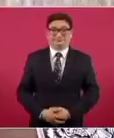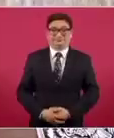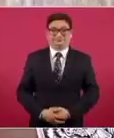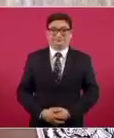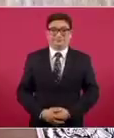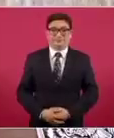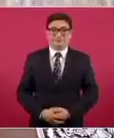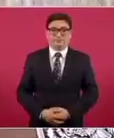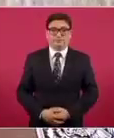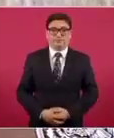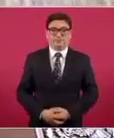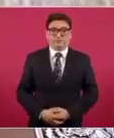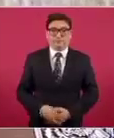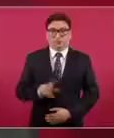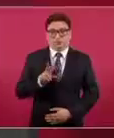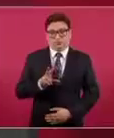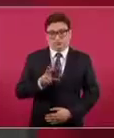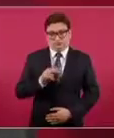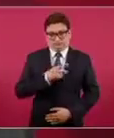no debe de haber